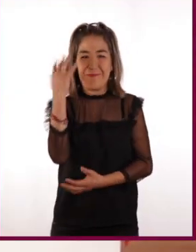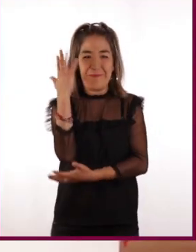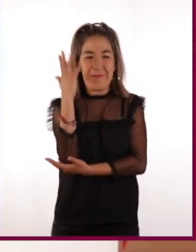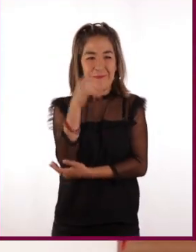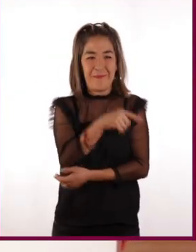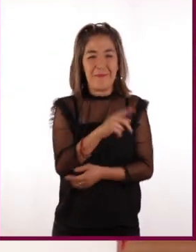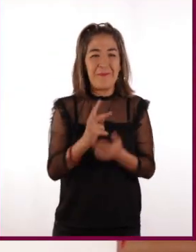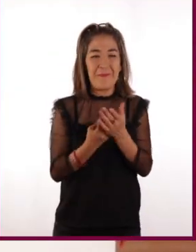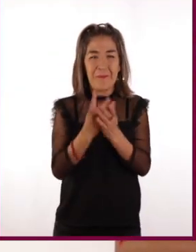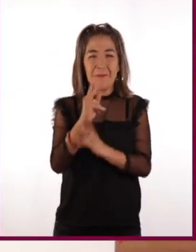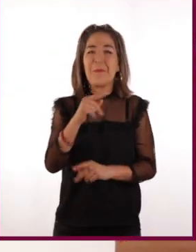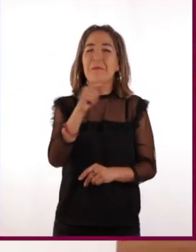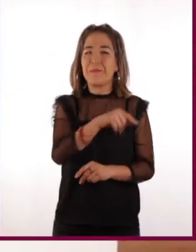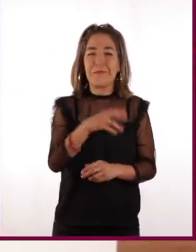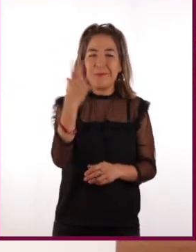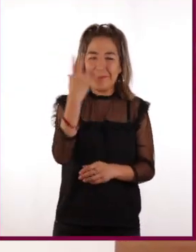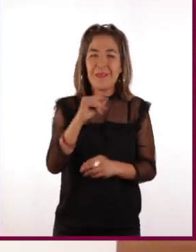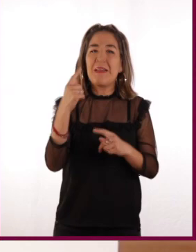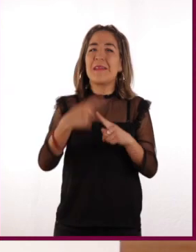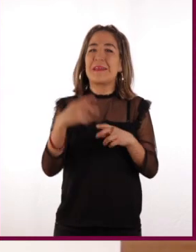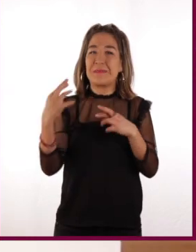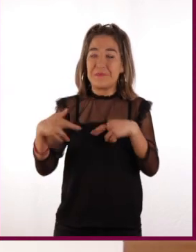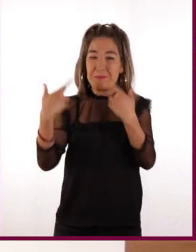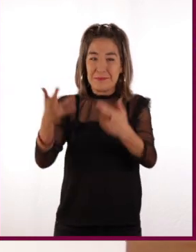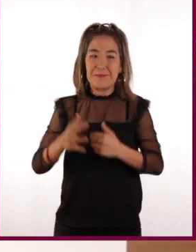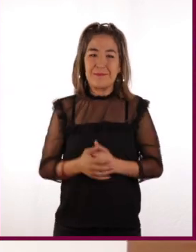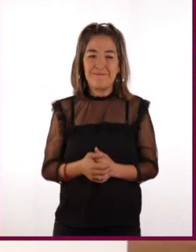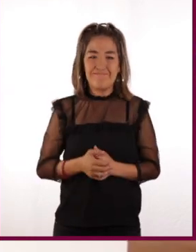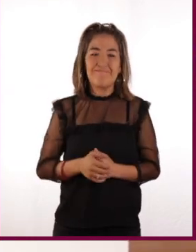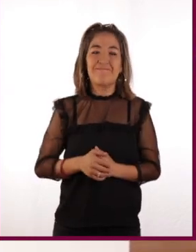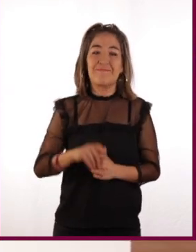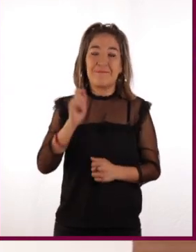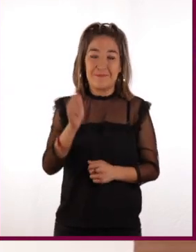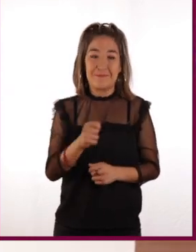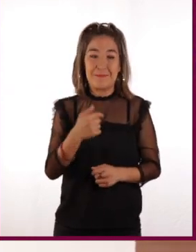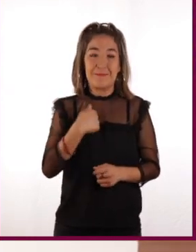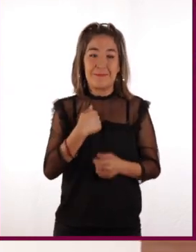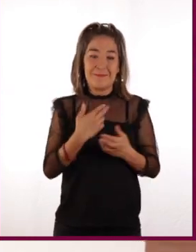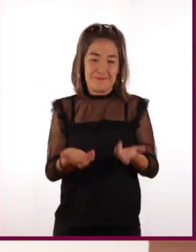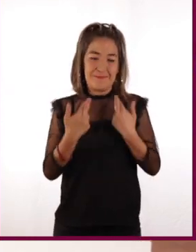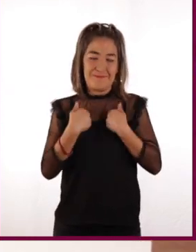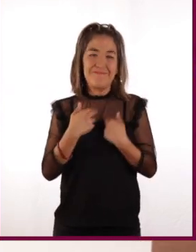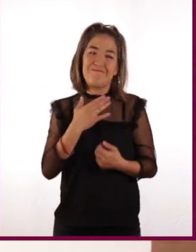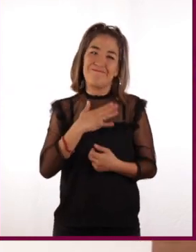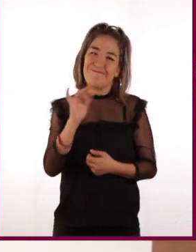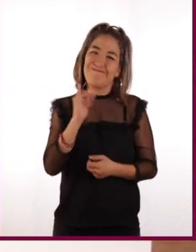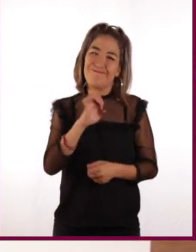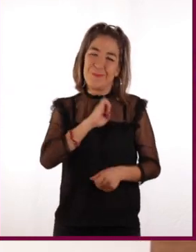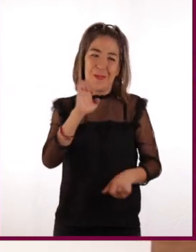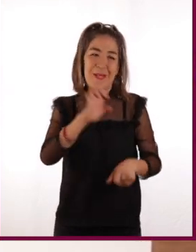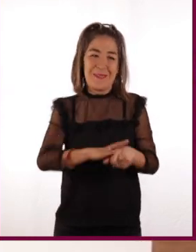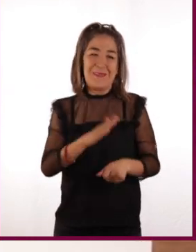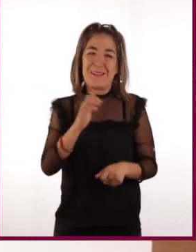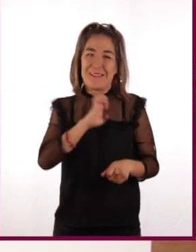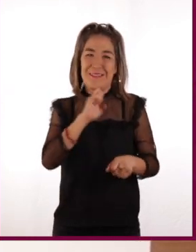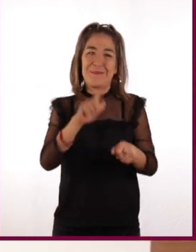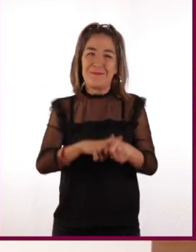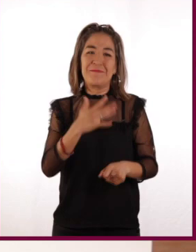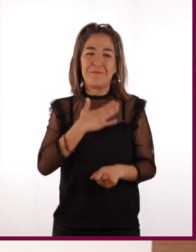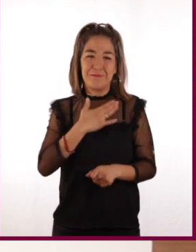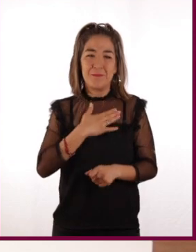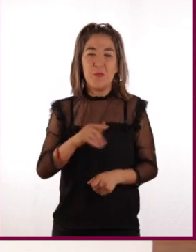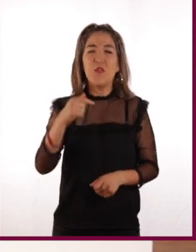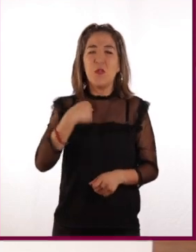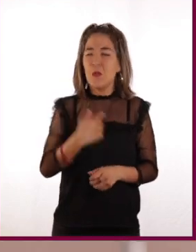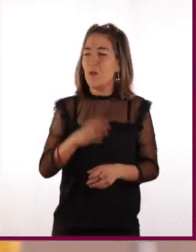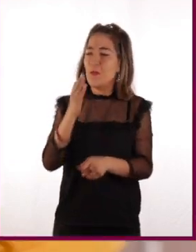bonitas plantas. ¿Son para regalarlas a alguien especial? Si por alguien especial te refieres a mí mismo, pues sí. Entonces sí,